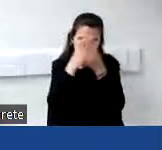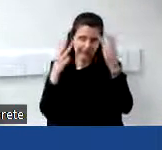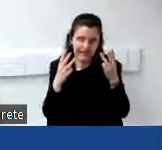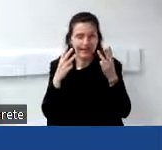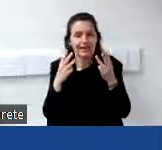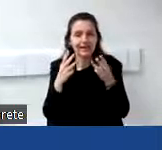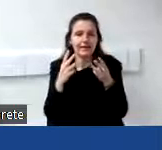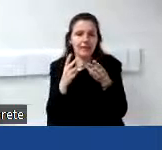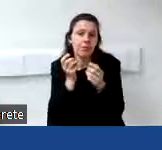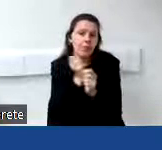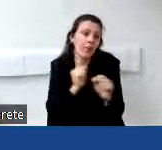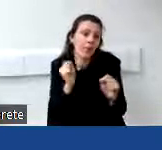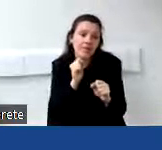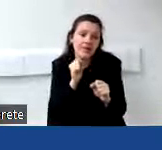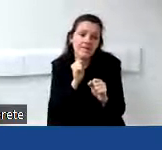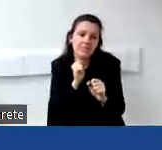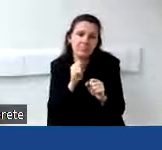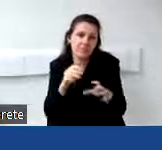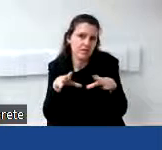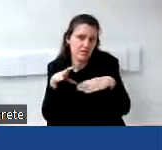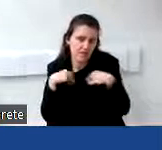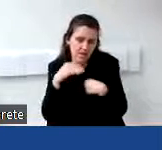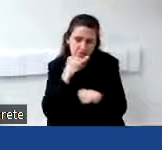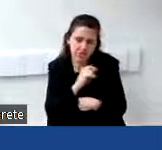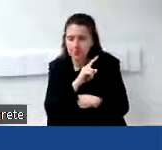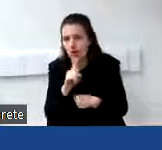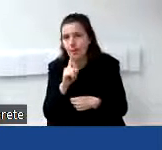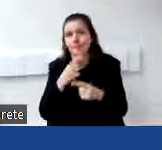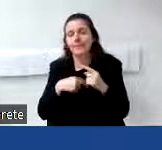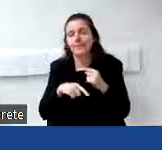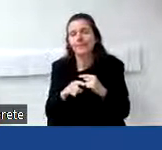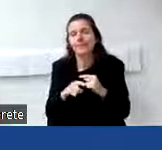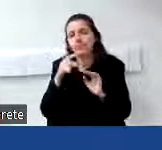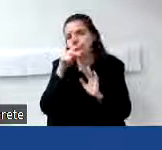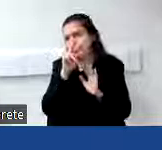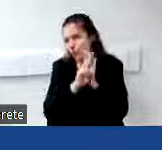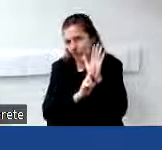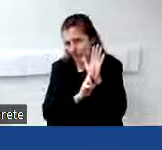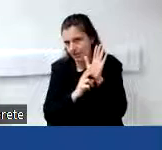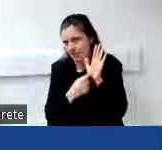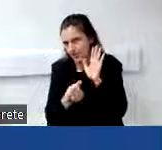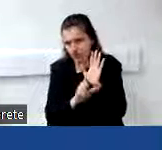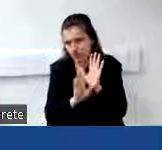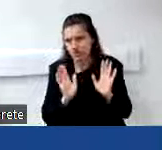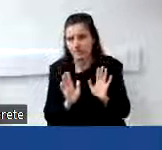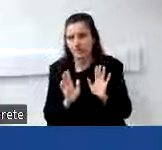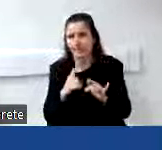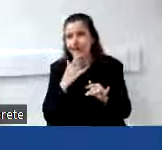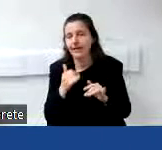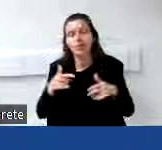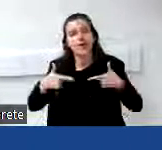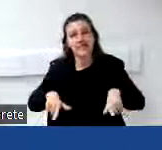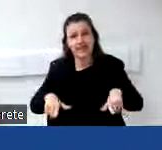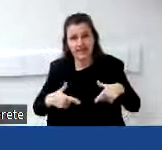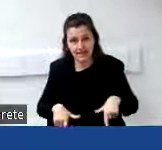opcional, ¿no? también hay reglamentaciones de estas normas. Por ejemplo, en la Intendencia de Montevideo se ha reglamentado parte de lo que tiene que